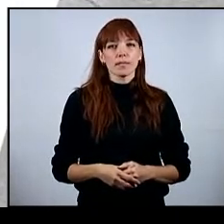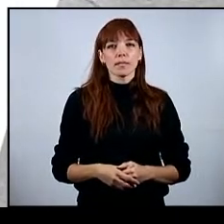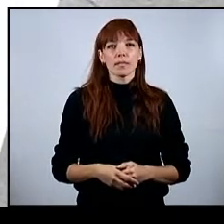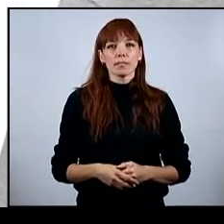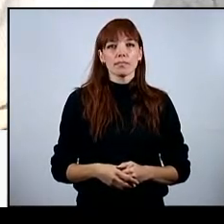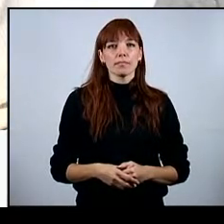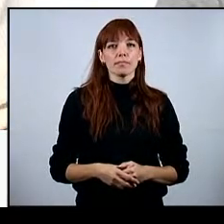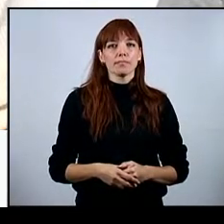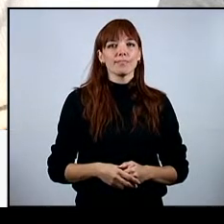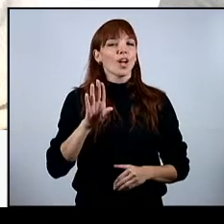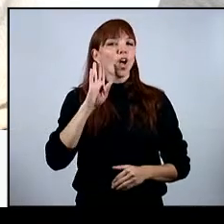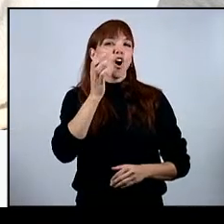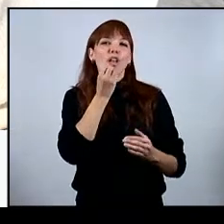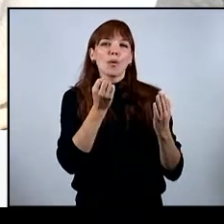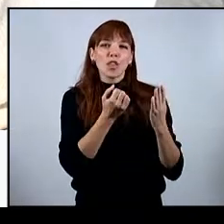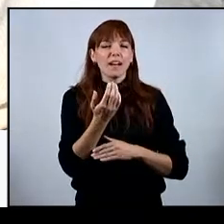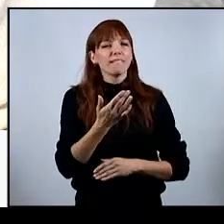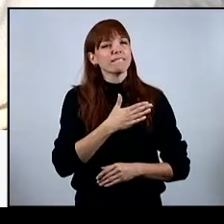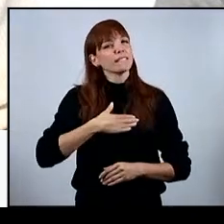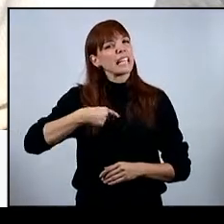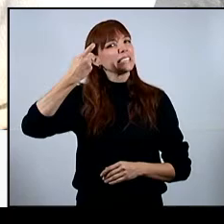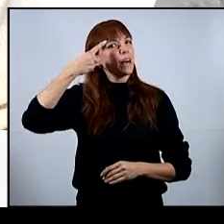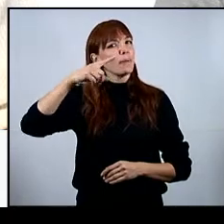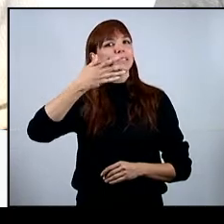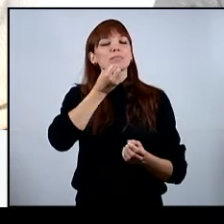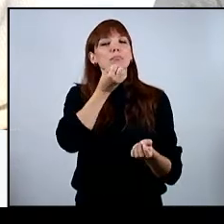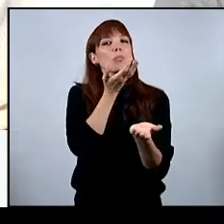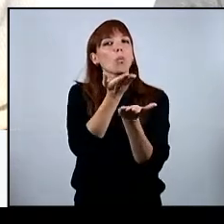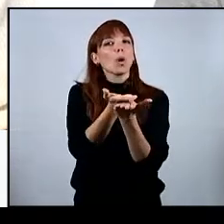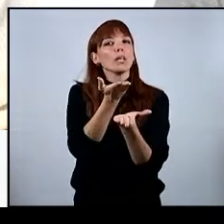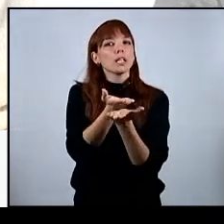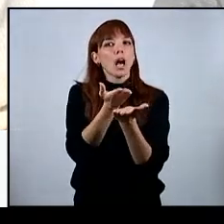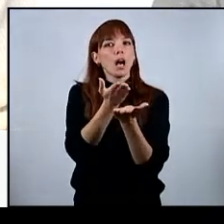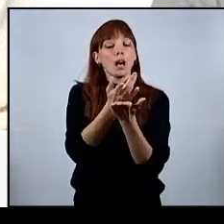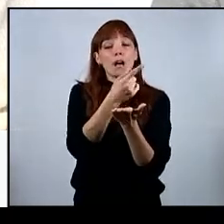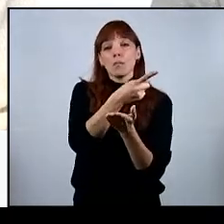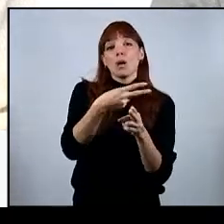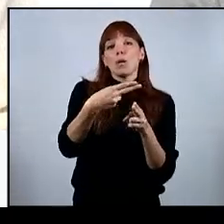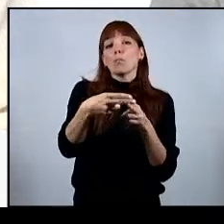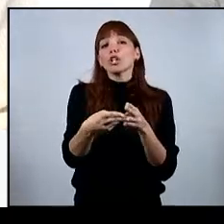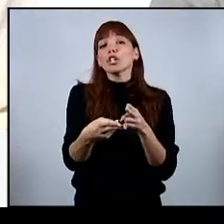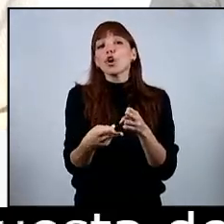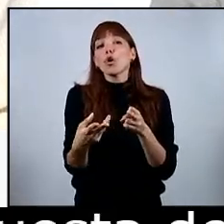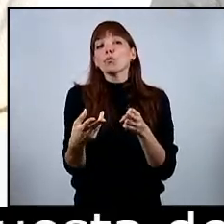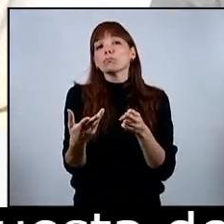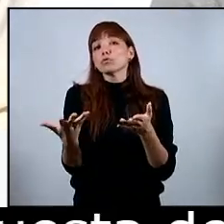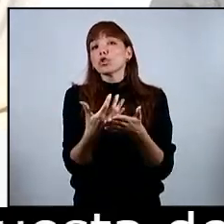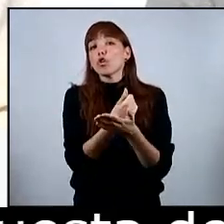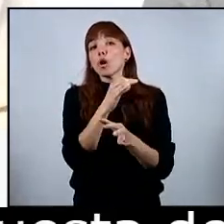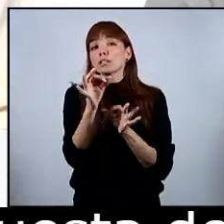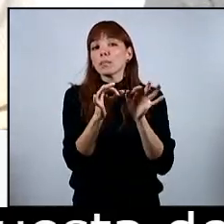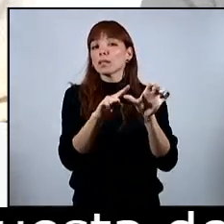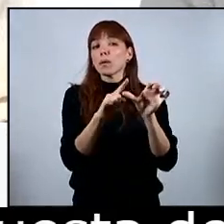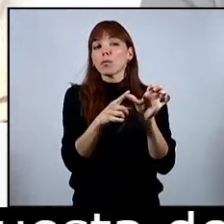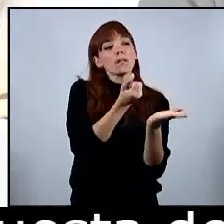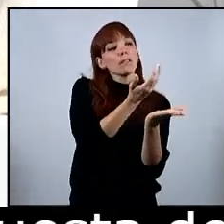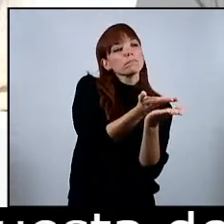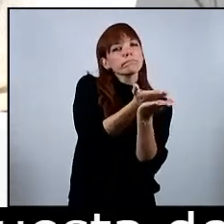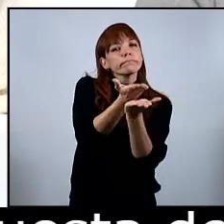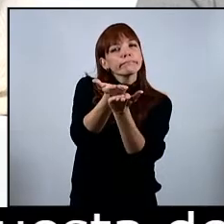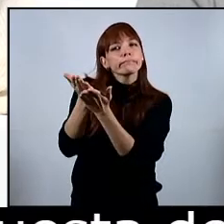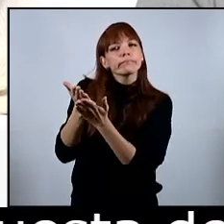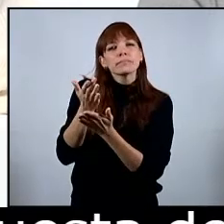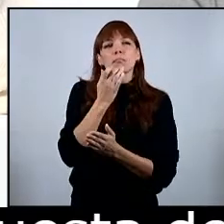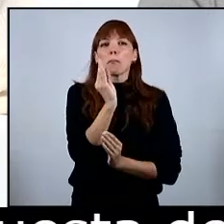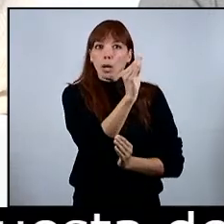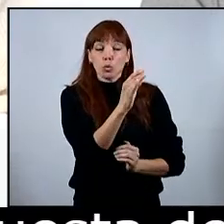Sí, hola, buenos días. Yo quisiera saber si esta propuesta de adhesión al resto de partidos políticos representados en la Asamblea, si se va a llevar algún tipo de iniciativa